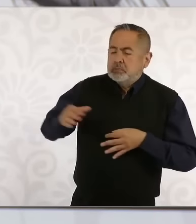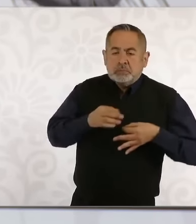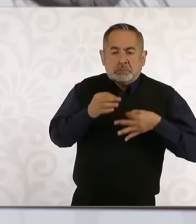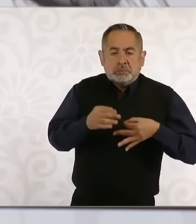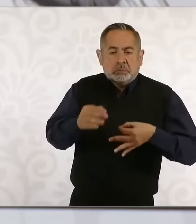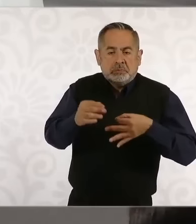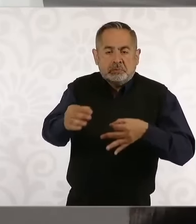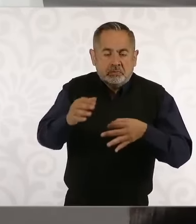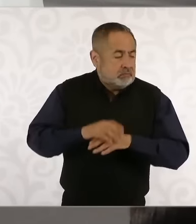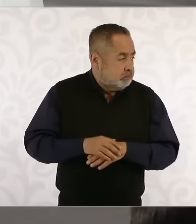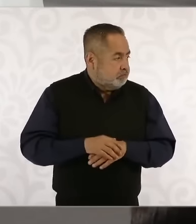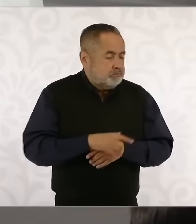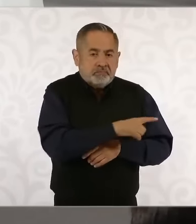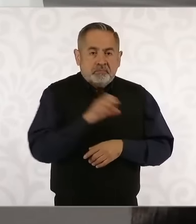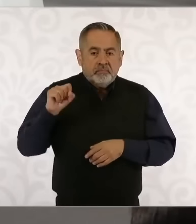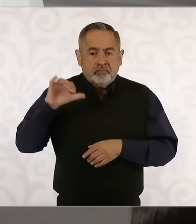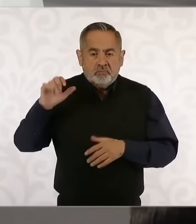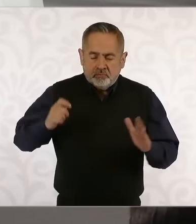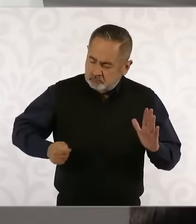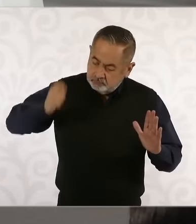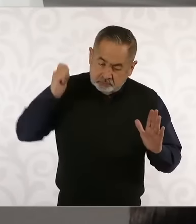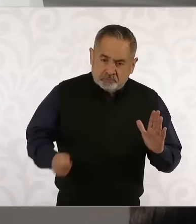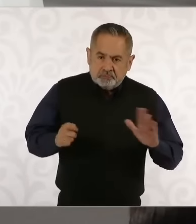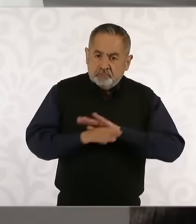Y se regresa a que